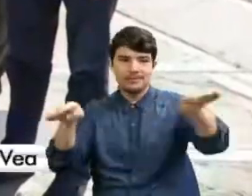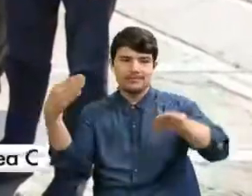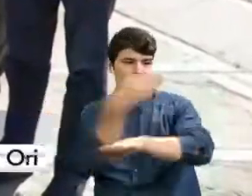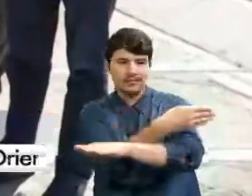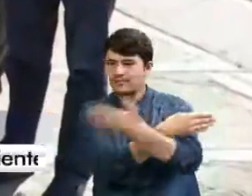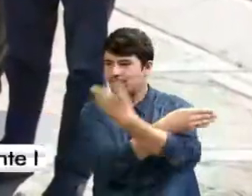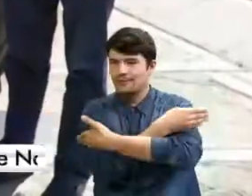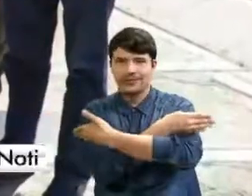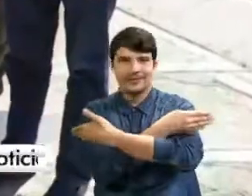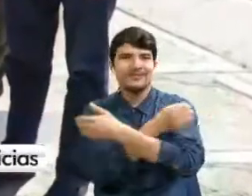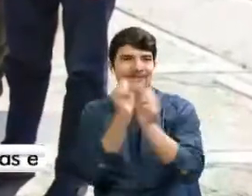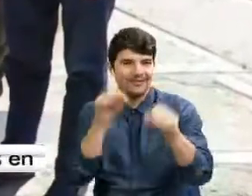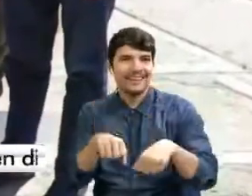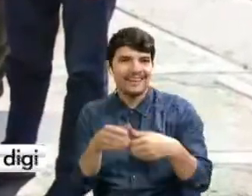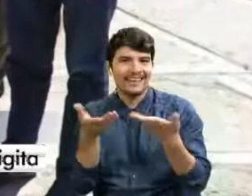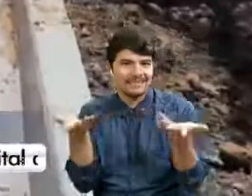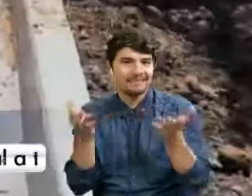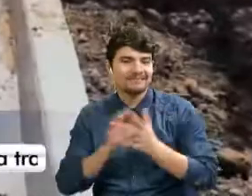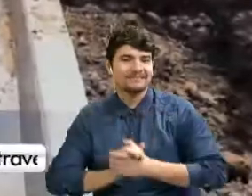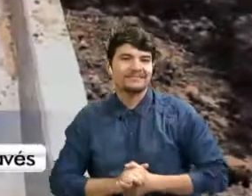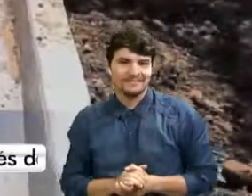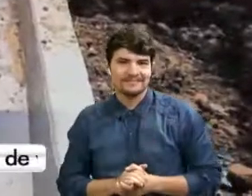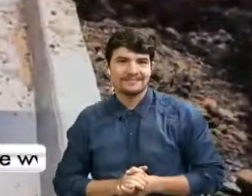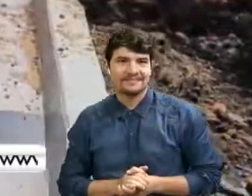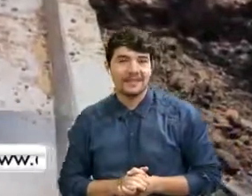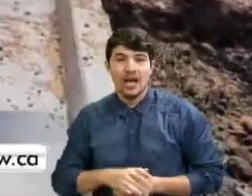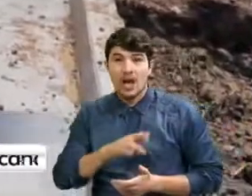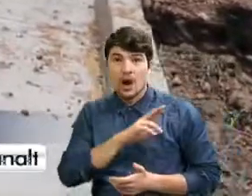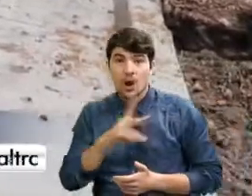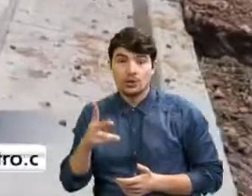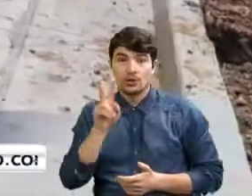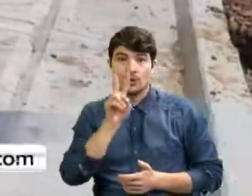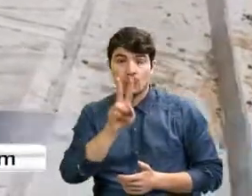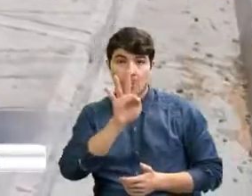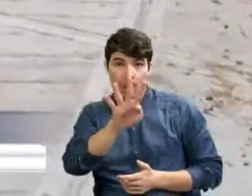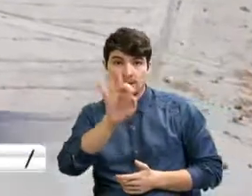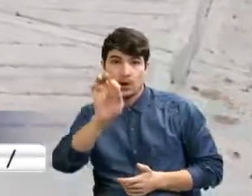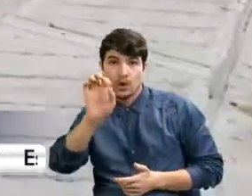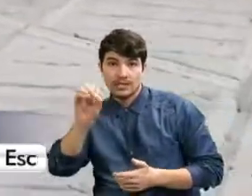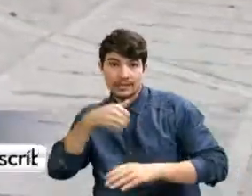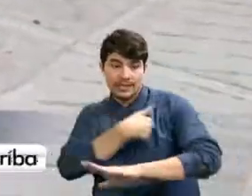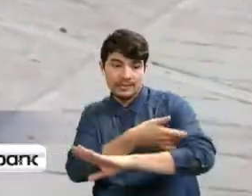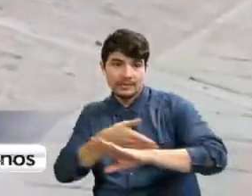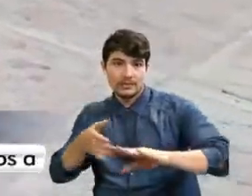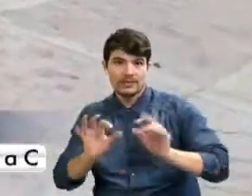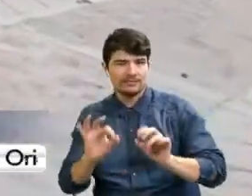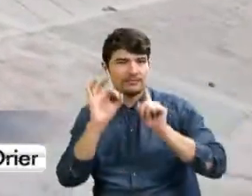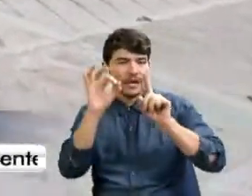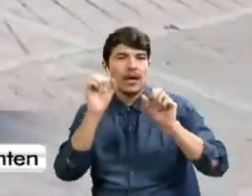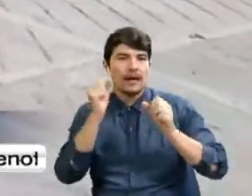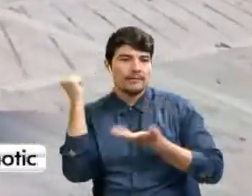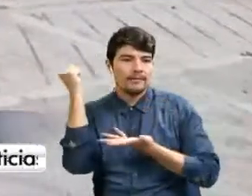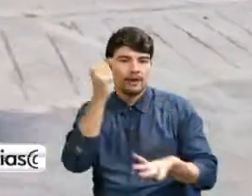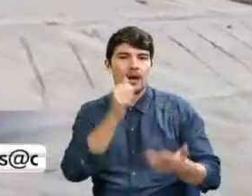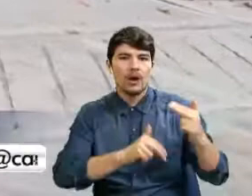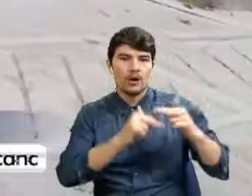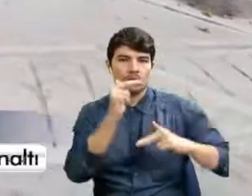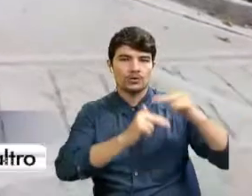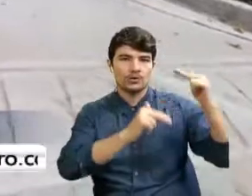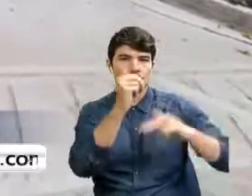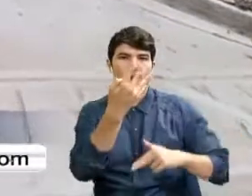placas boyas aquí en esta zona como es la 5000 otros 480 millones de pesos se garantizaron para la construcción de 40 baterías sanitarias